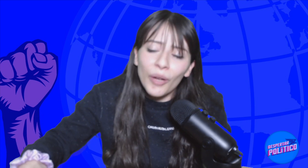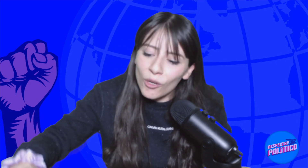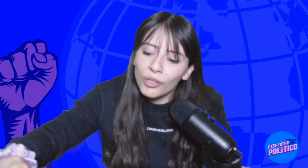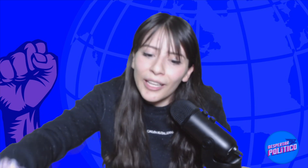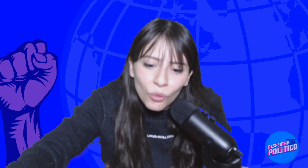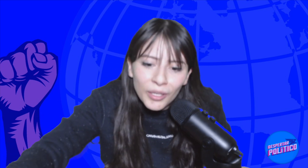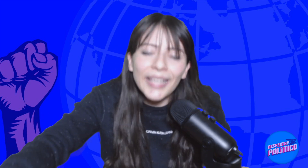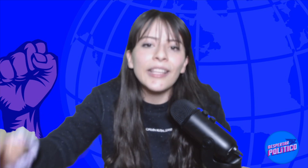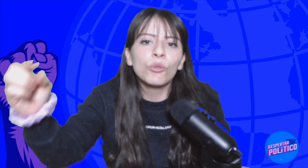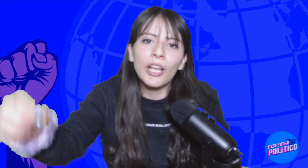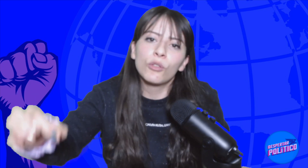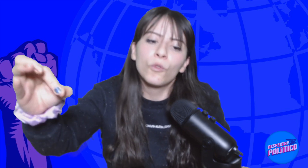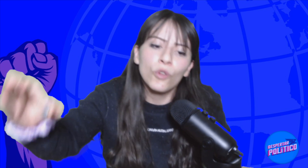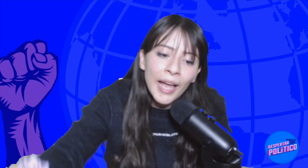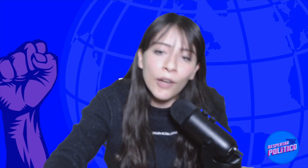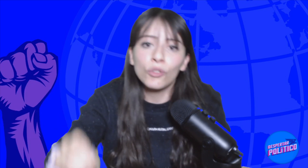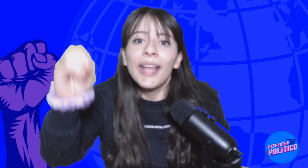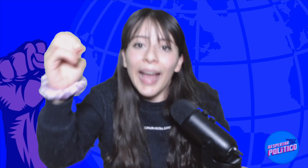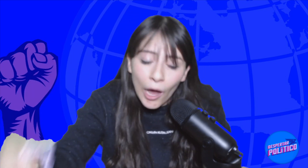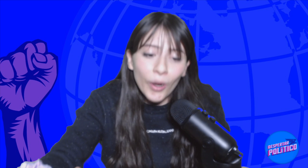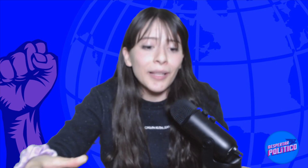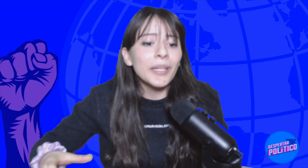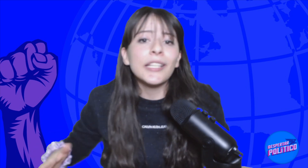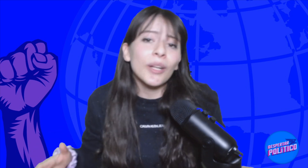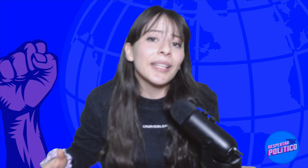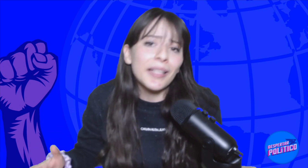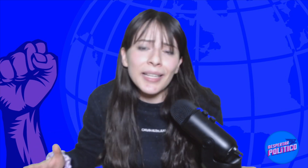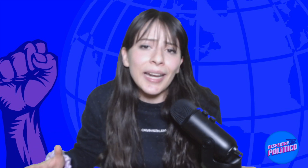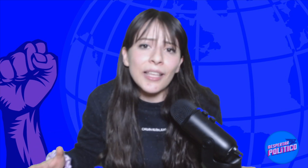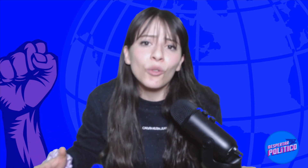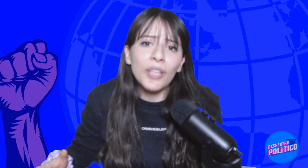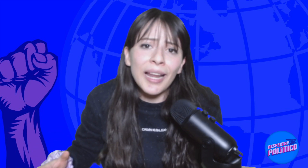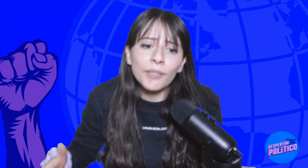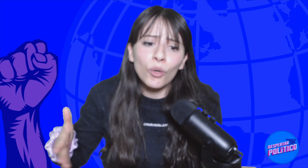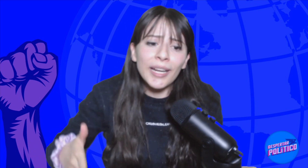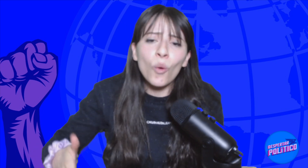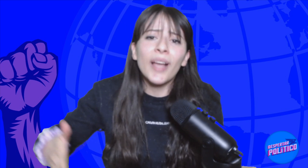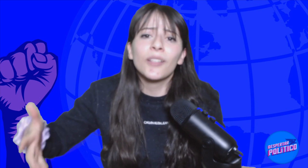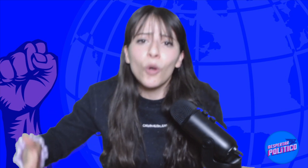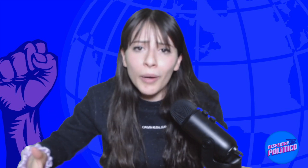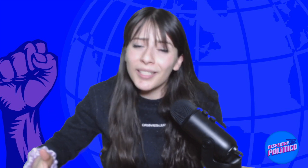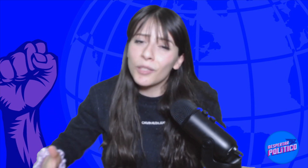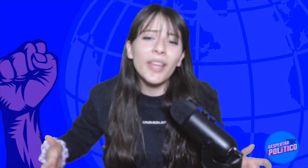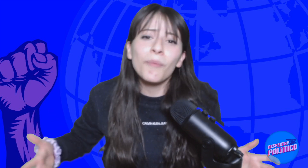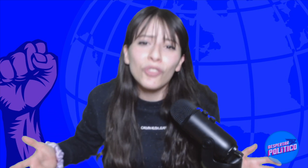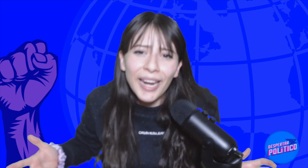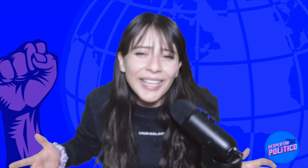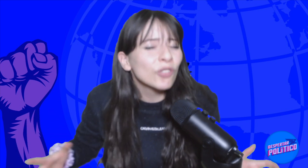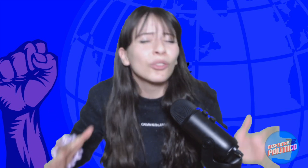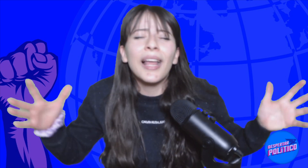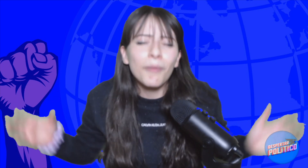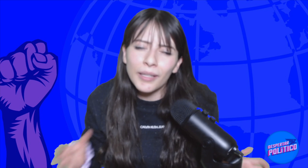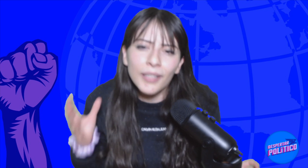cantó en contra tuya y de tus altos funcionarios? Ahora, también inicia una tendencia en las redes sociales: Morena no hace obras. Les voy a demostrar